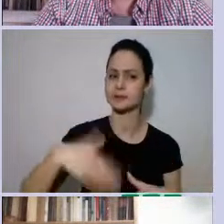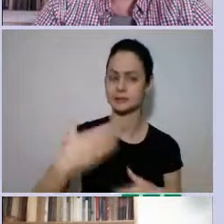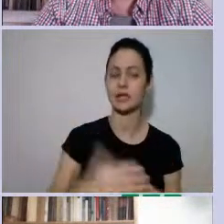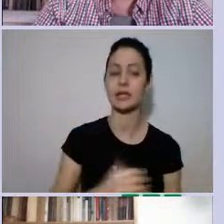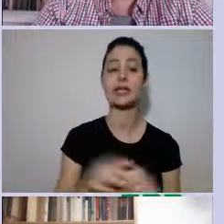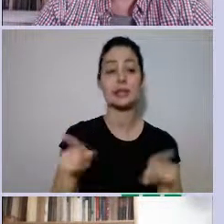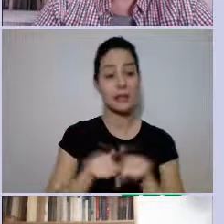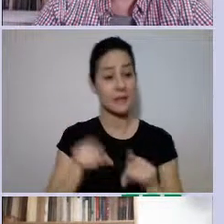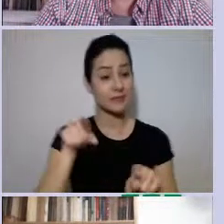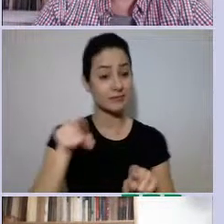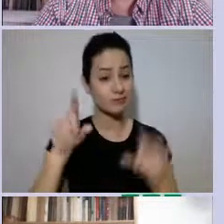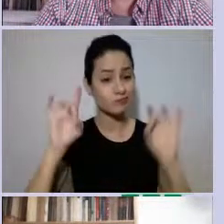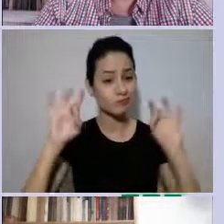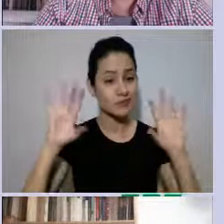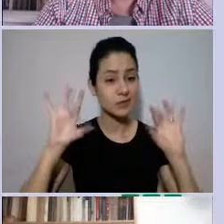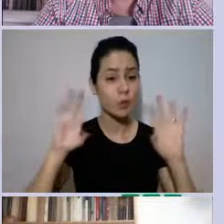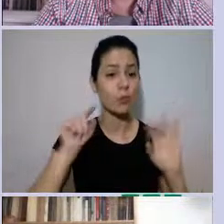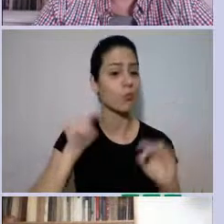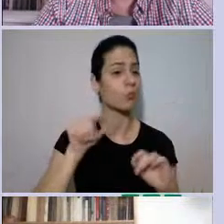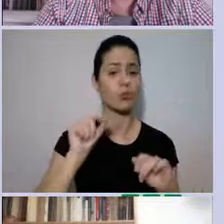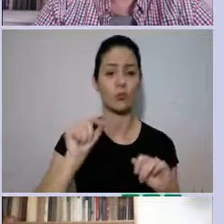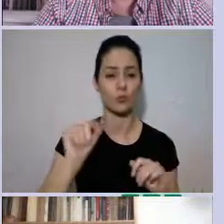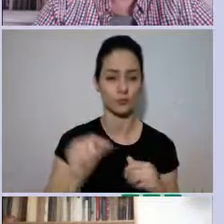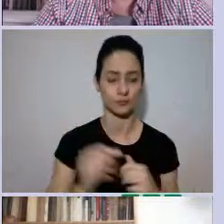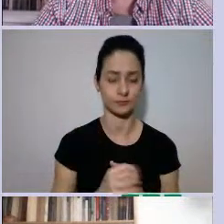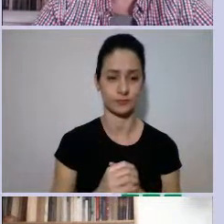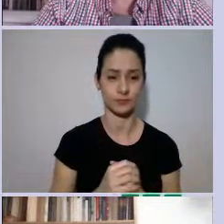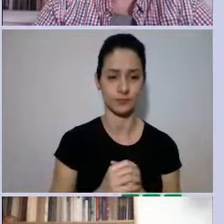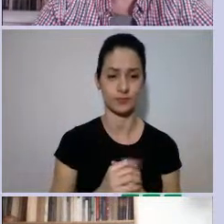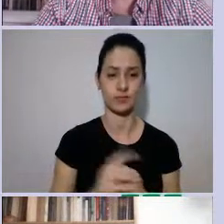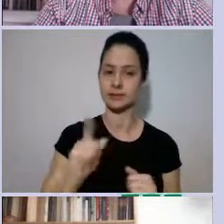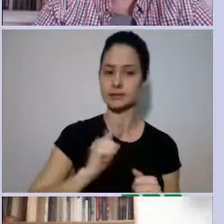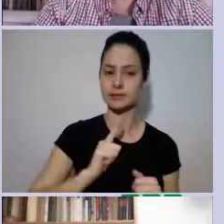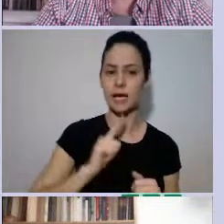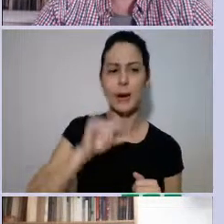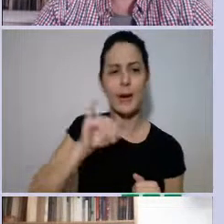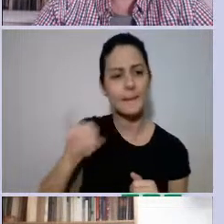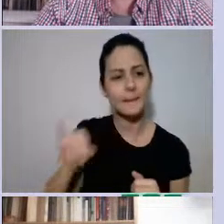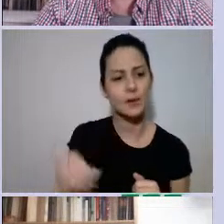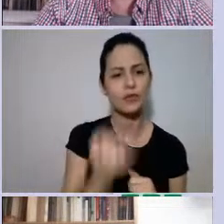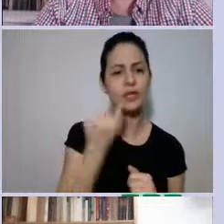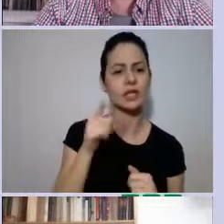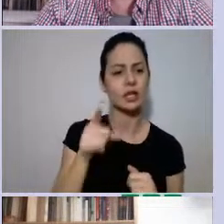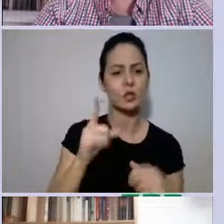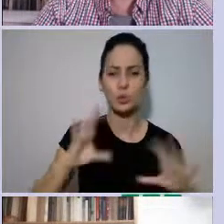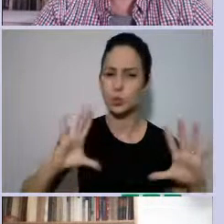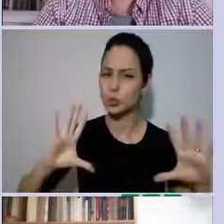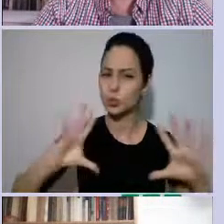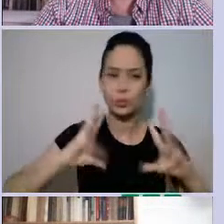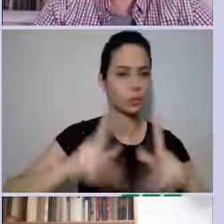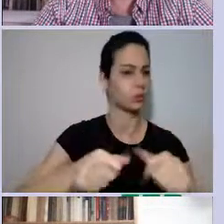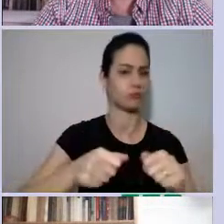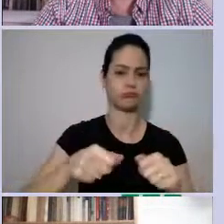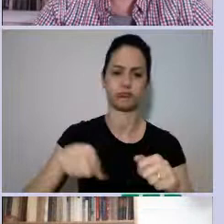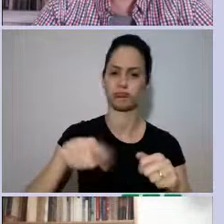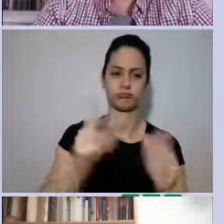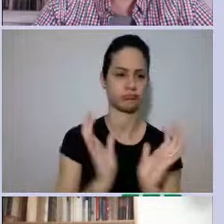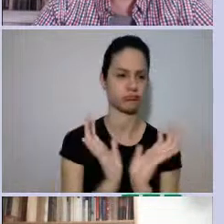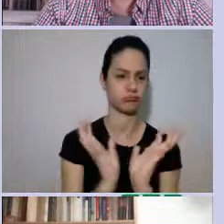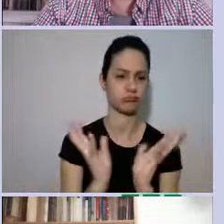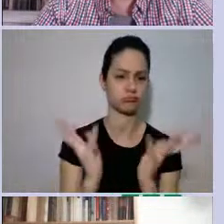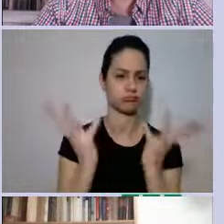la particularidad de tener de que se aprovecha completamente. Por esta